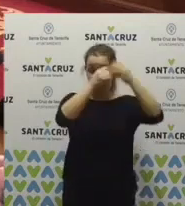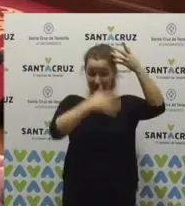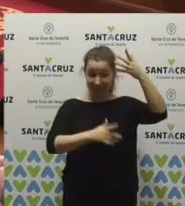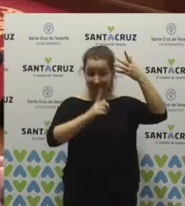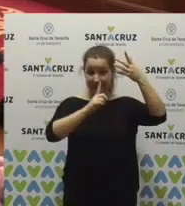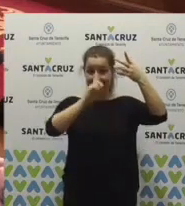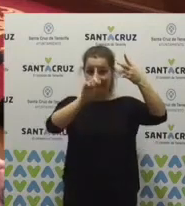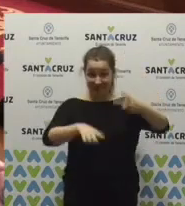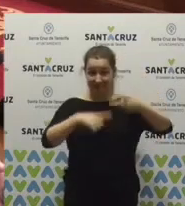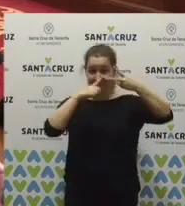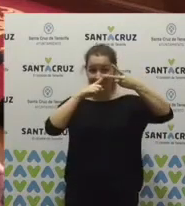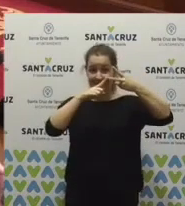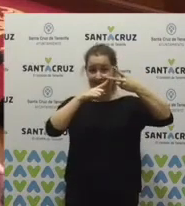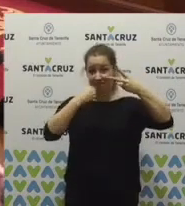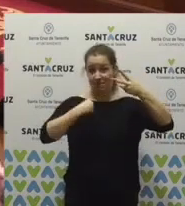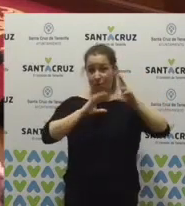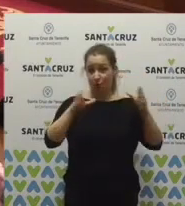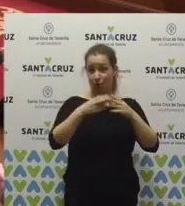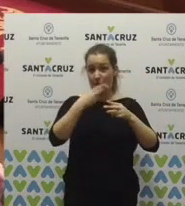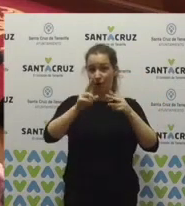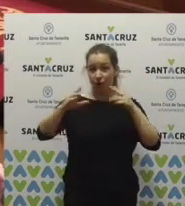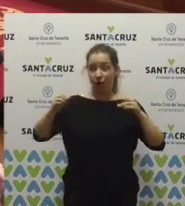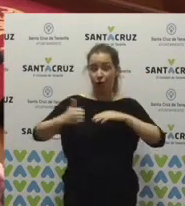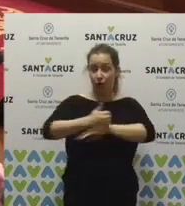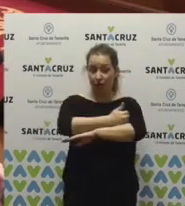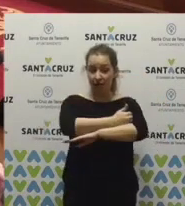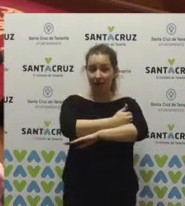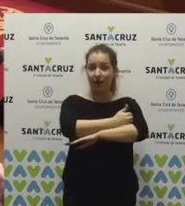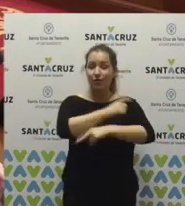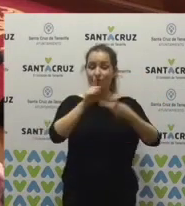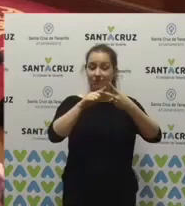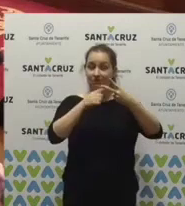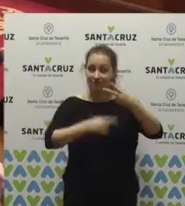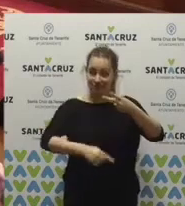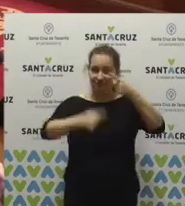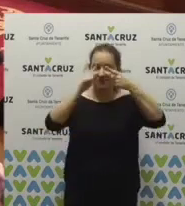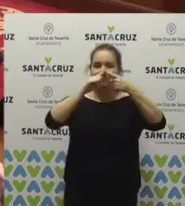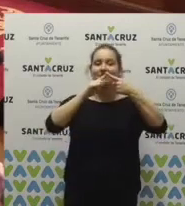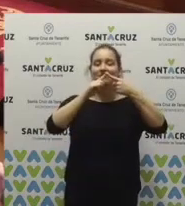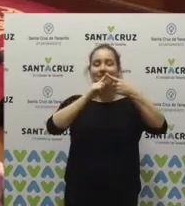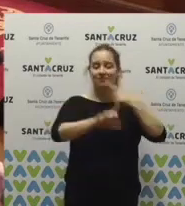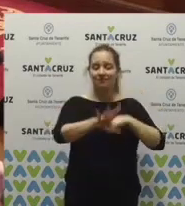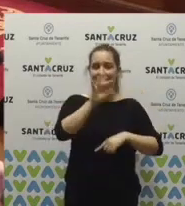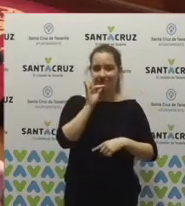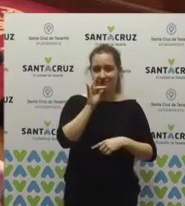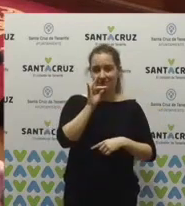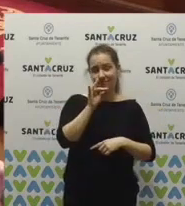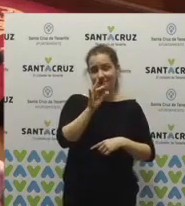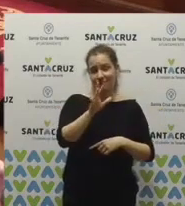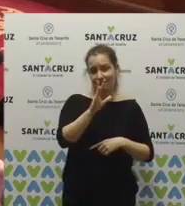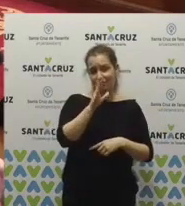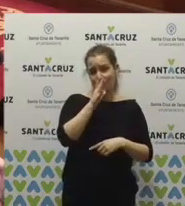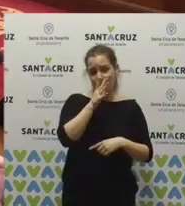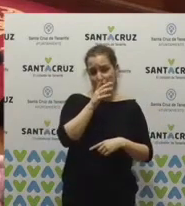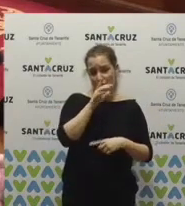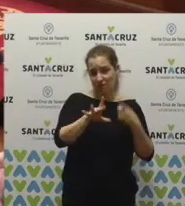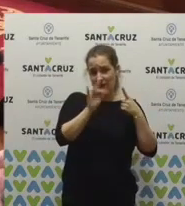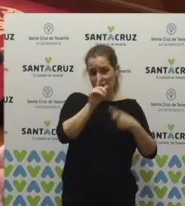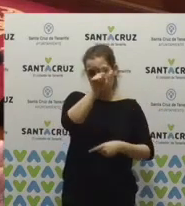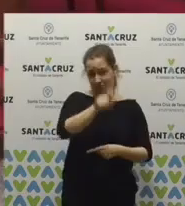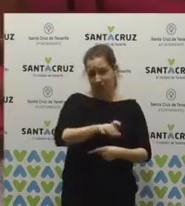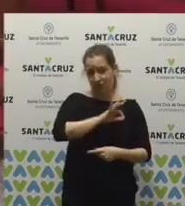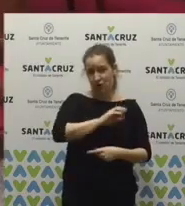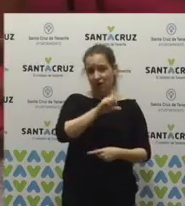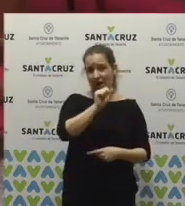partido ciudadanos que era el que había por el que había resultado elegido el concejal señor lascano de la concha